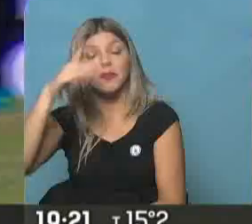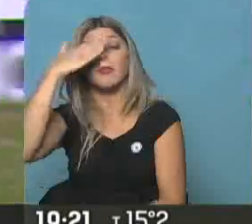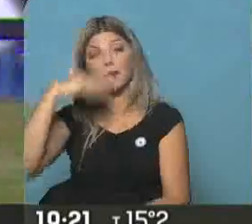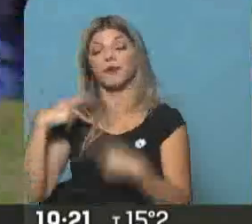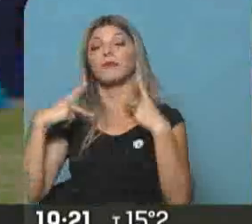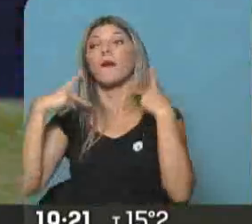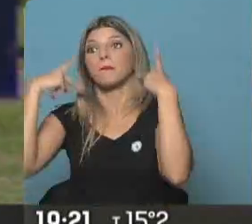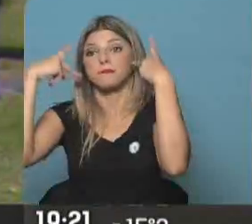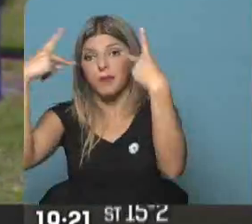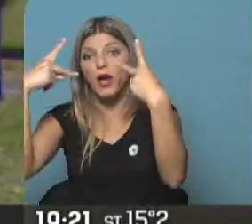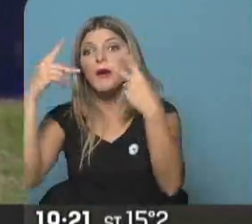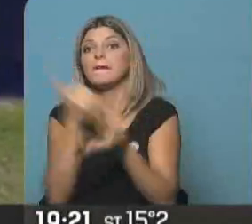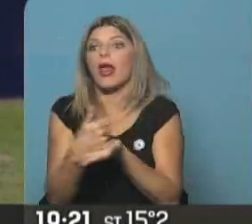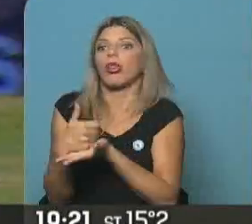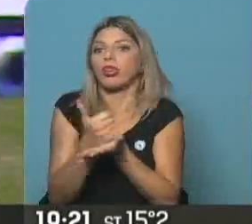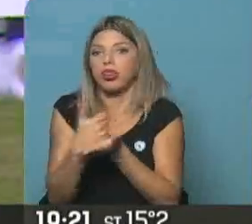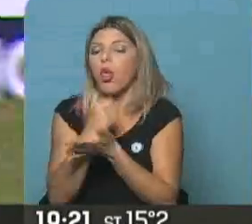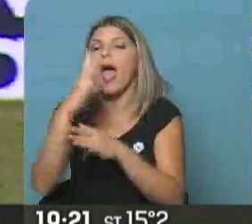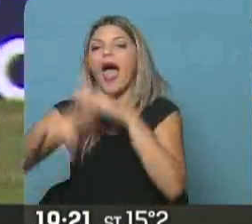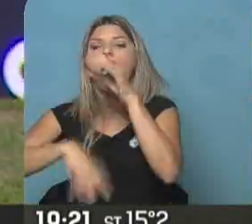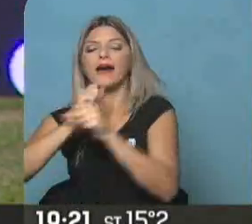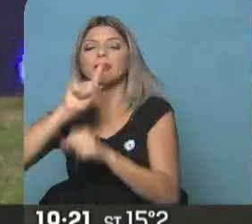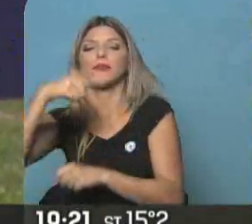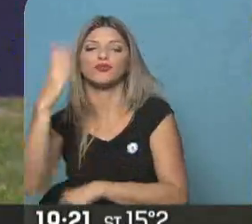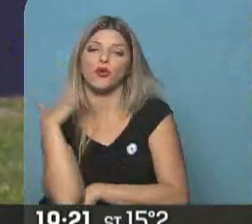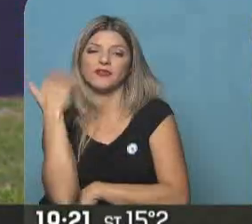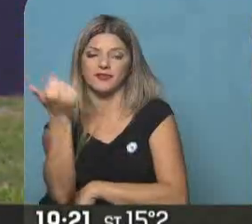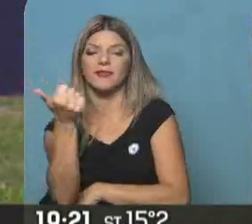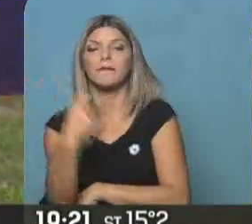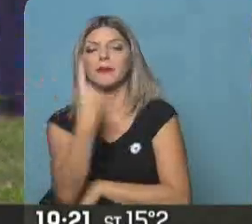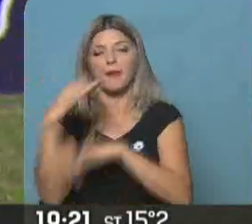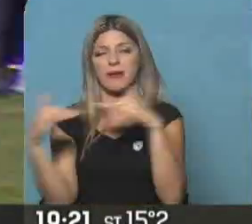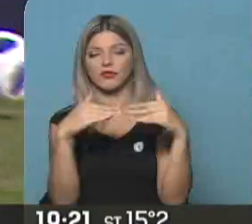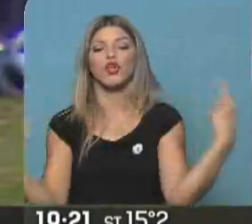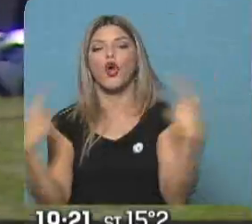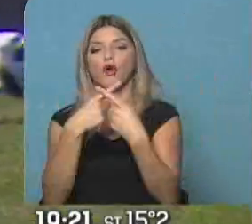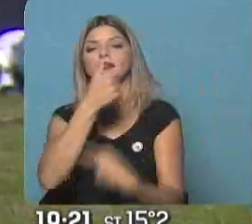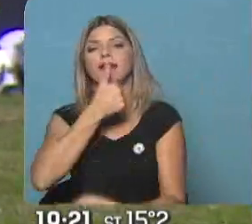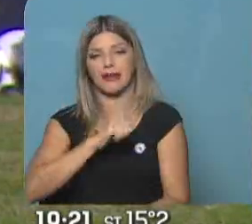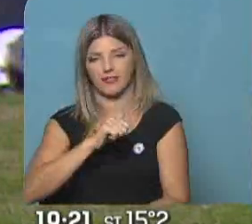guardar el debut del 16 frente a Islandia en el arranque de la Copa del Mundo.